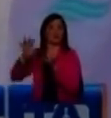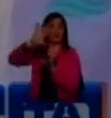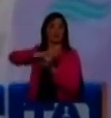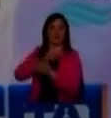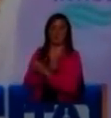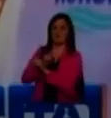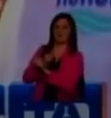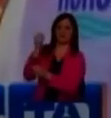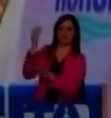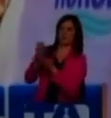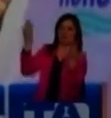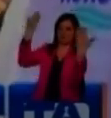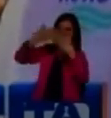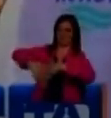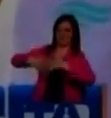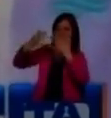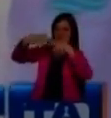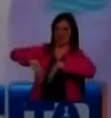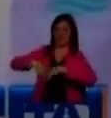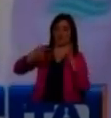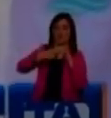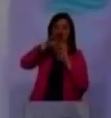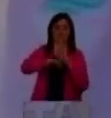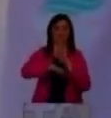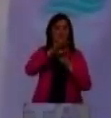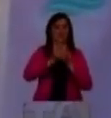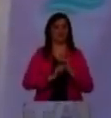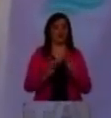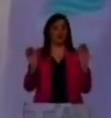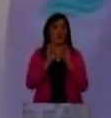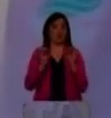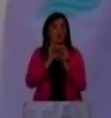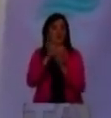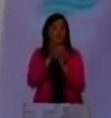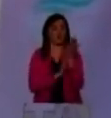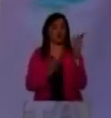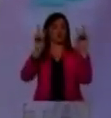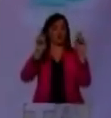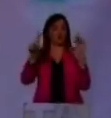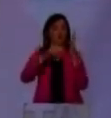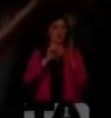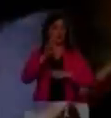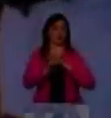Nacional para derogar y bajar impuestos. No habrá más proyectos en materia tributaria en 4 años de nuestro